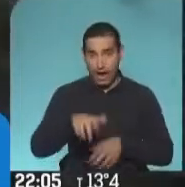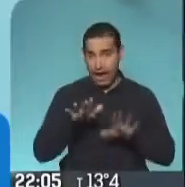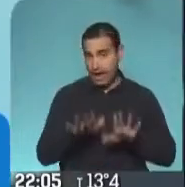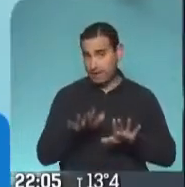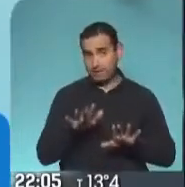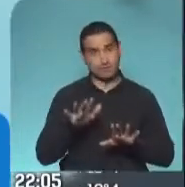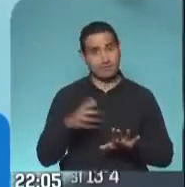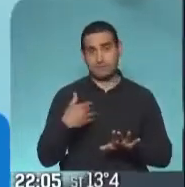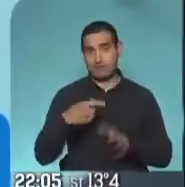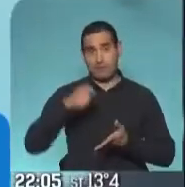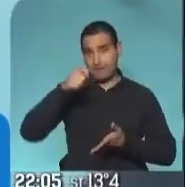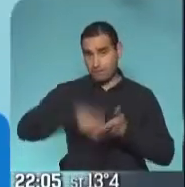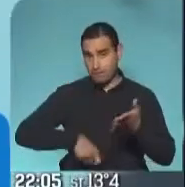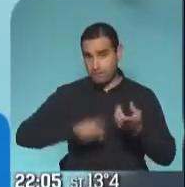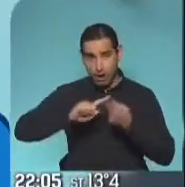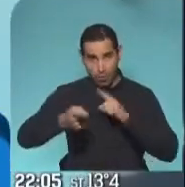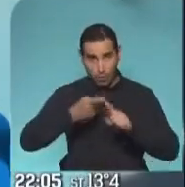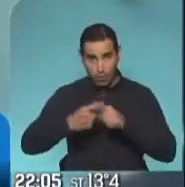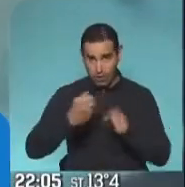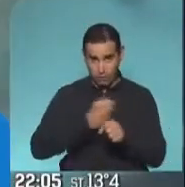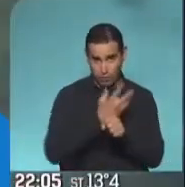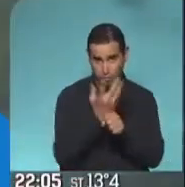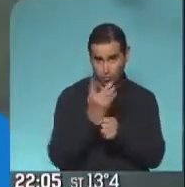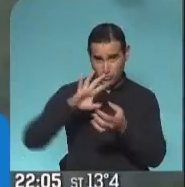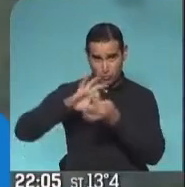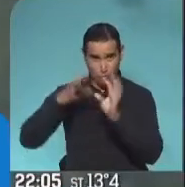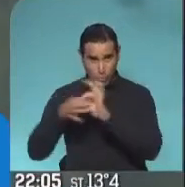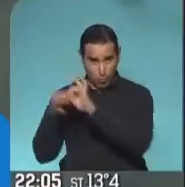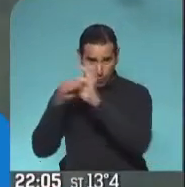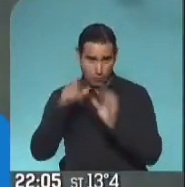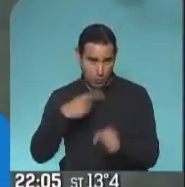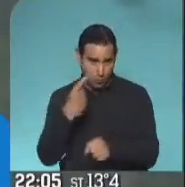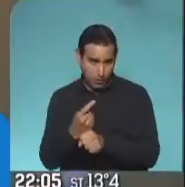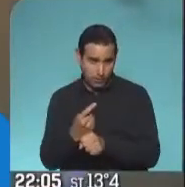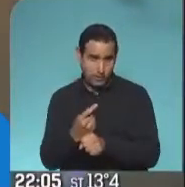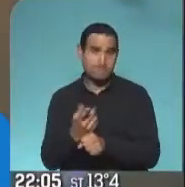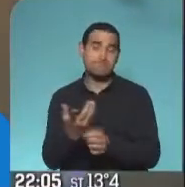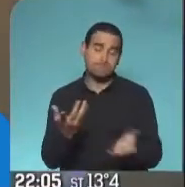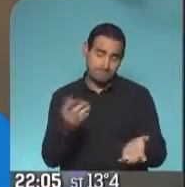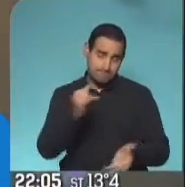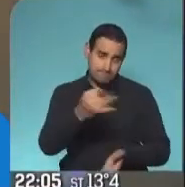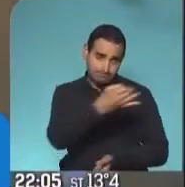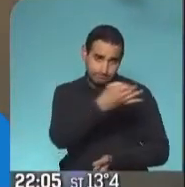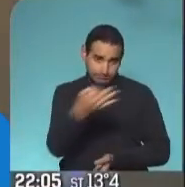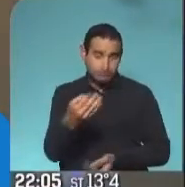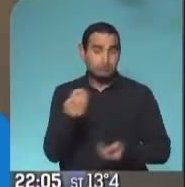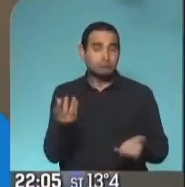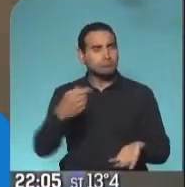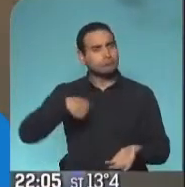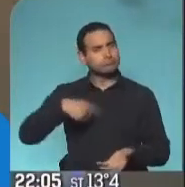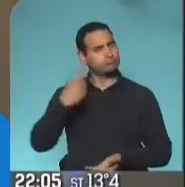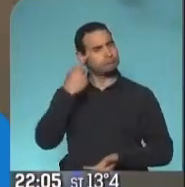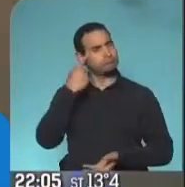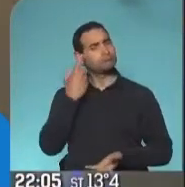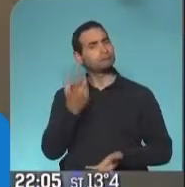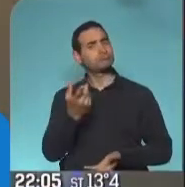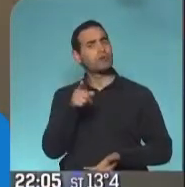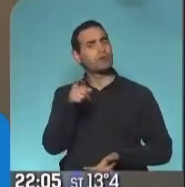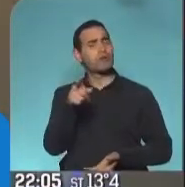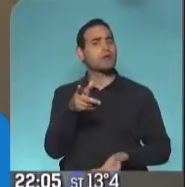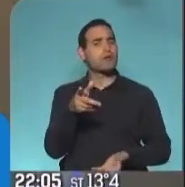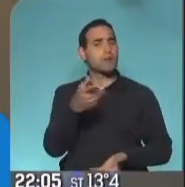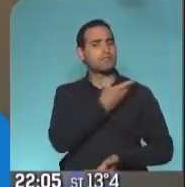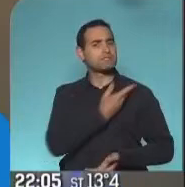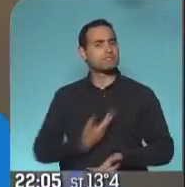se puede firmar el acuerdo Mercosur-Unión Europea, José. Sí, efectivamente, Jorge, uno podría analizar la posición y la reacción